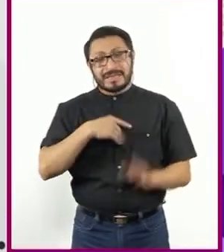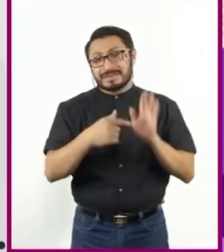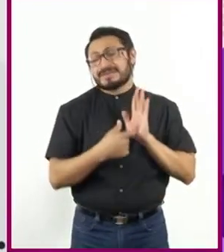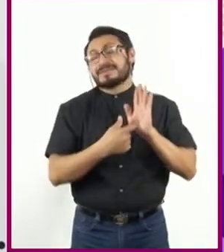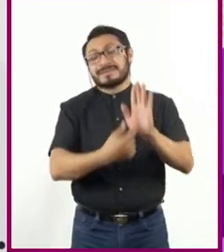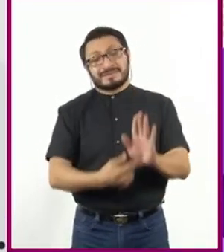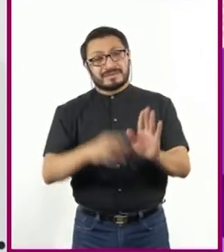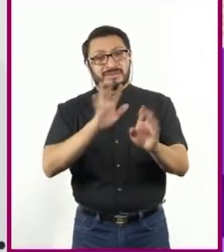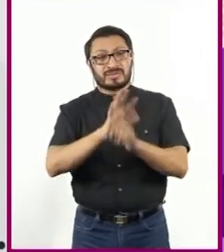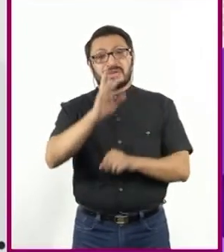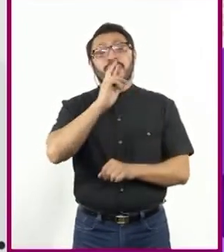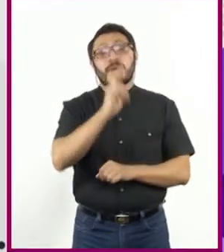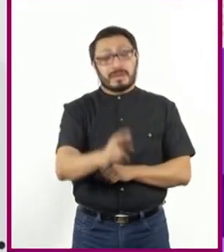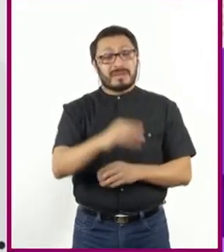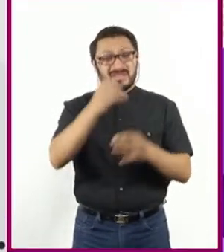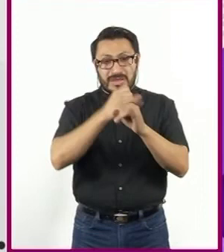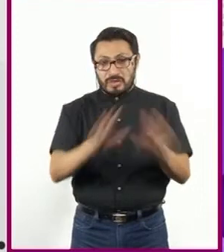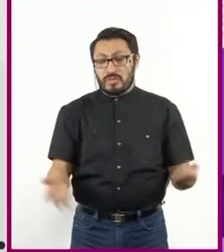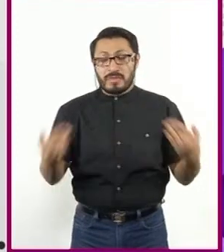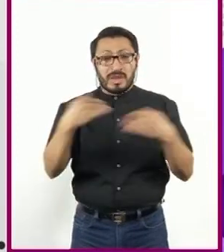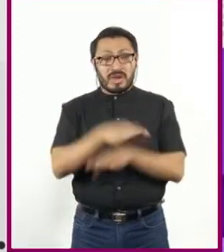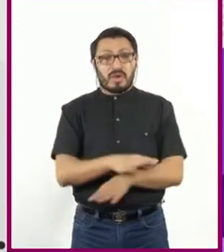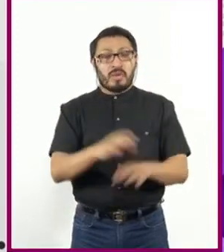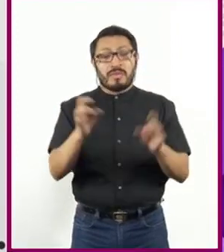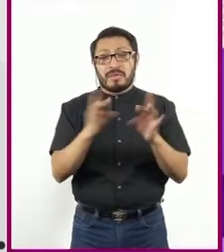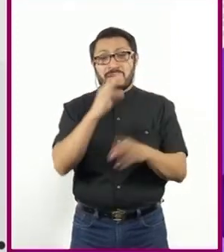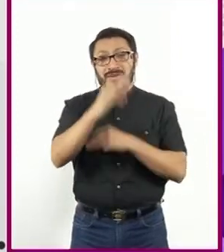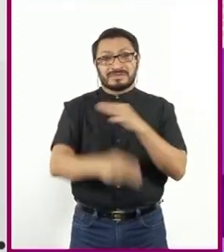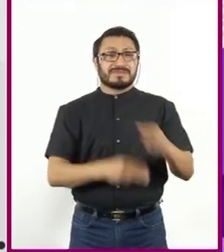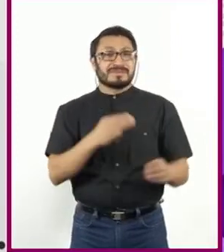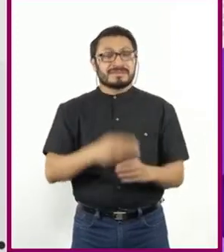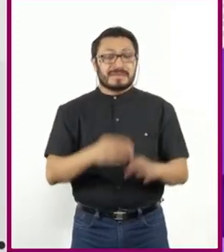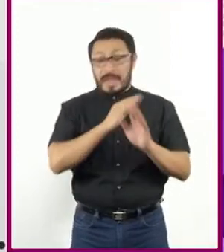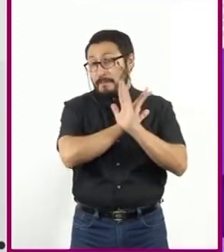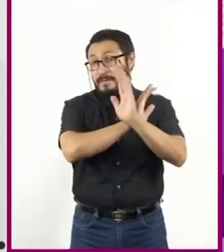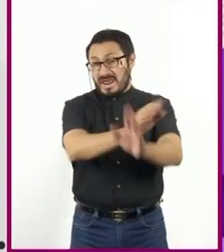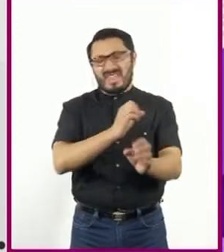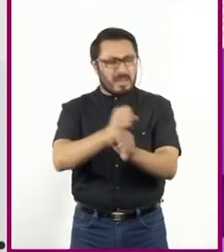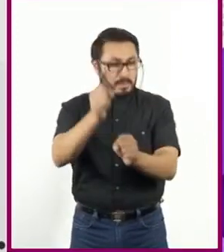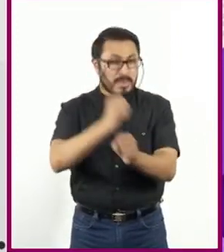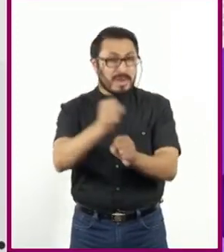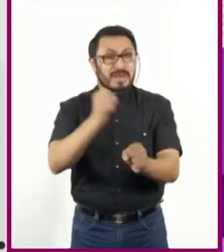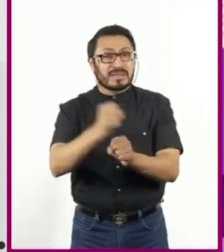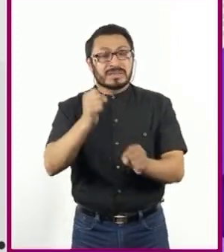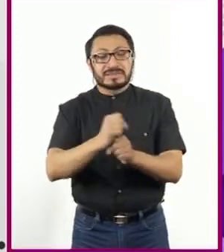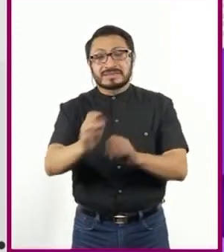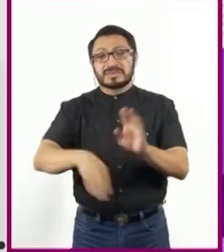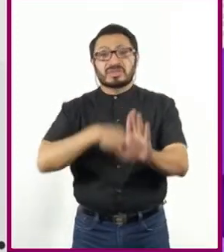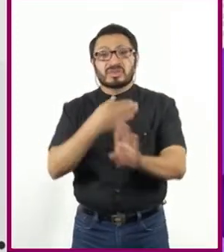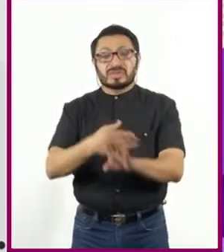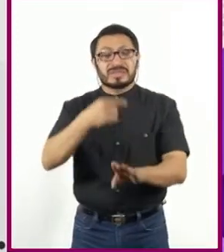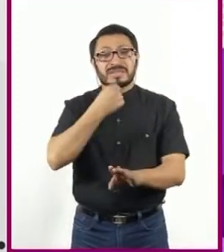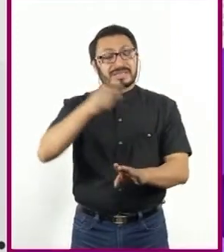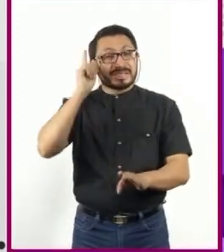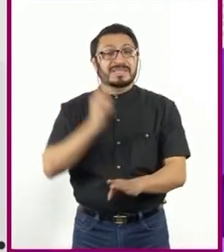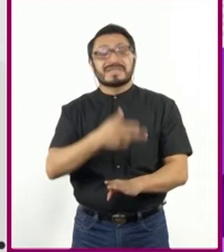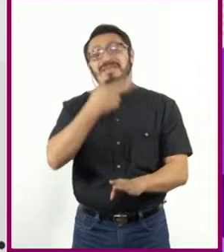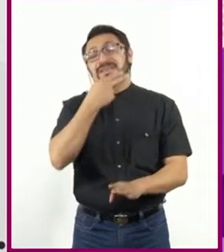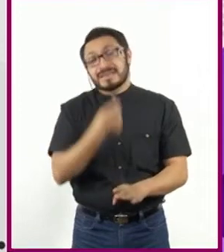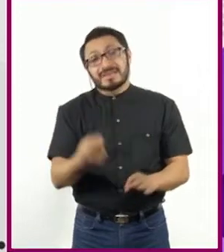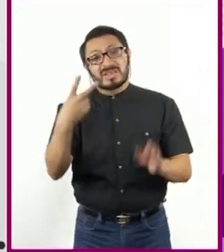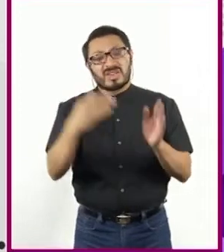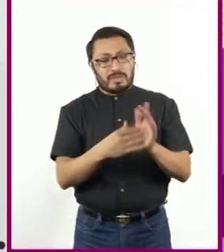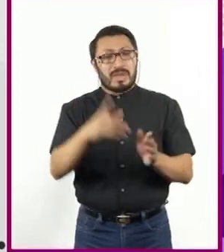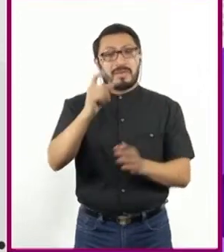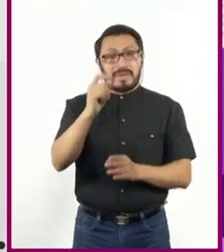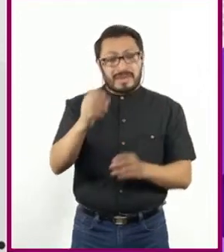los resultados del informe sobre la situación mundial de la prevención de violencia contra niñas y niños 2020